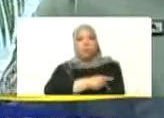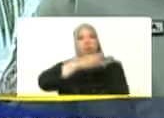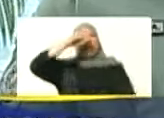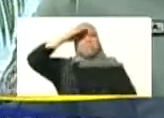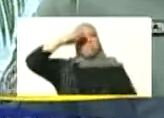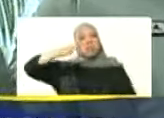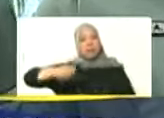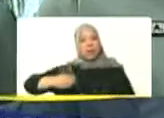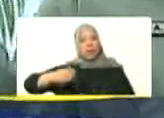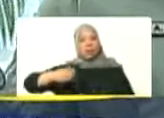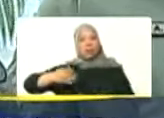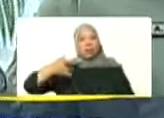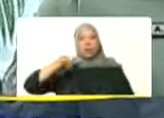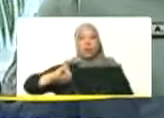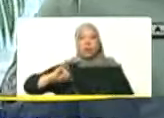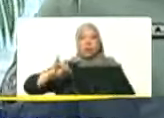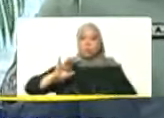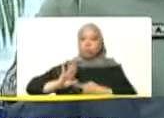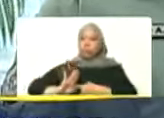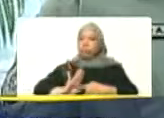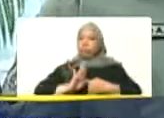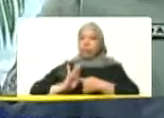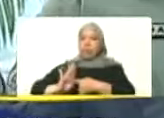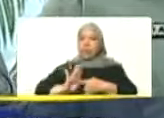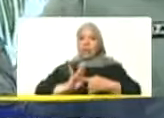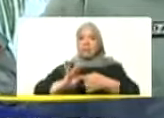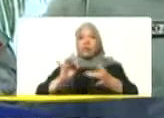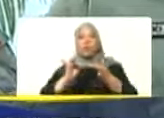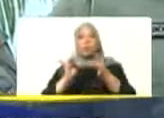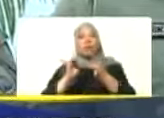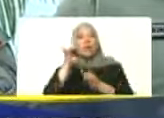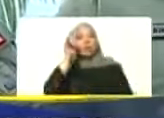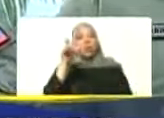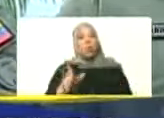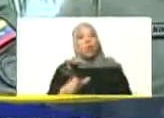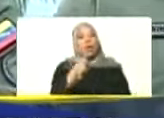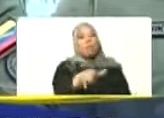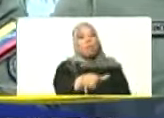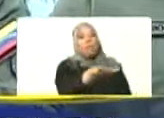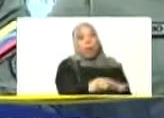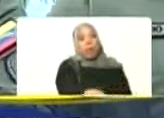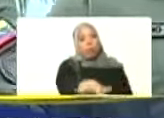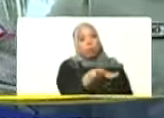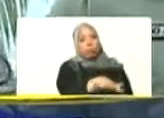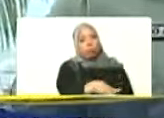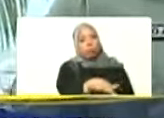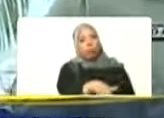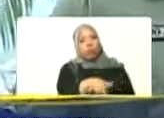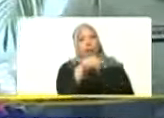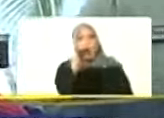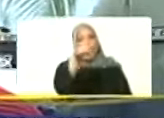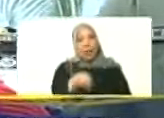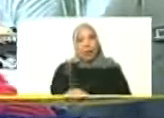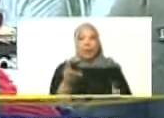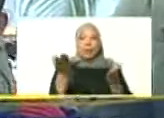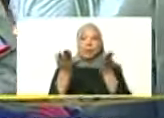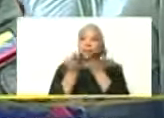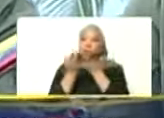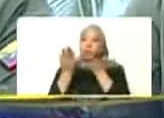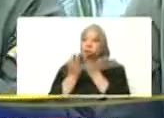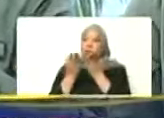usted lo llama, es eminentemente popular. Y fíjese, mi comandante en jefe, aquí en esta escuela, ven